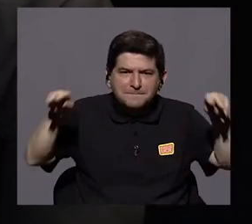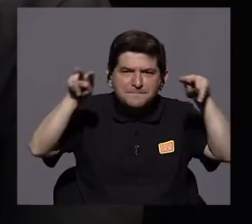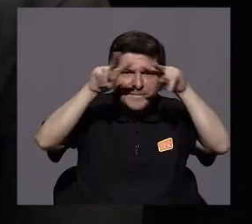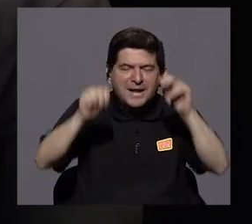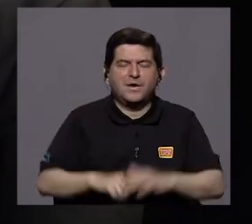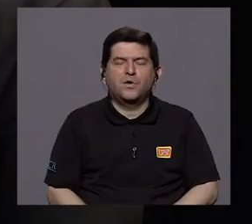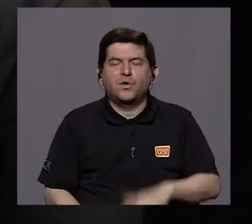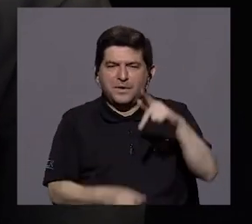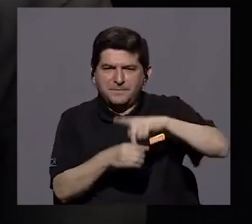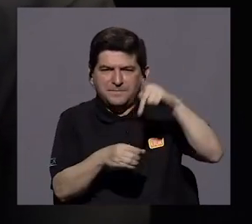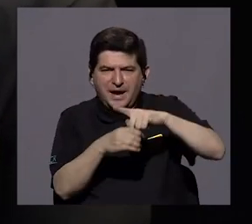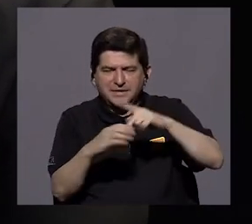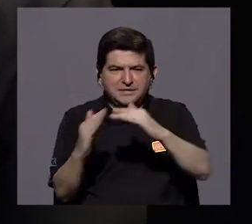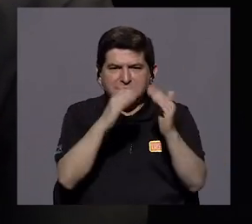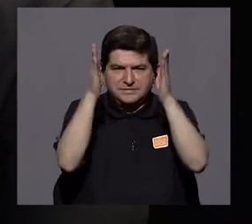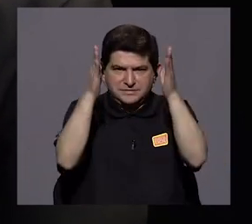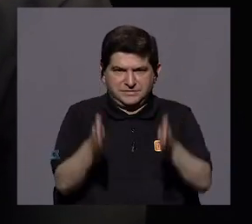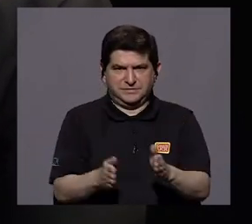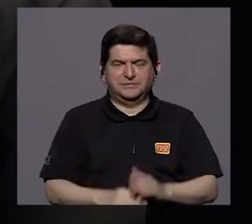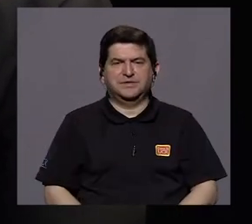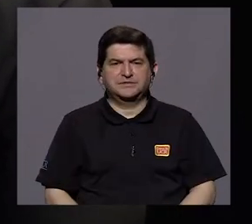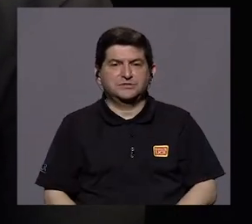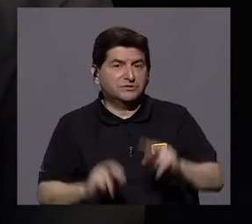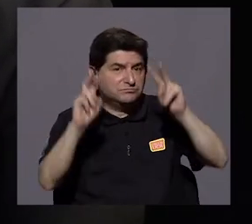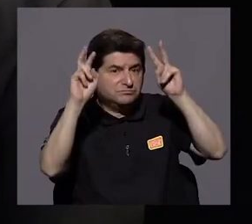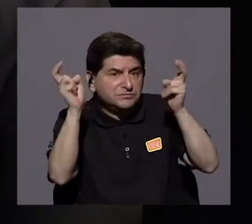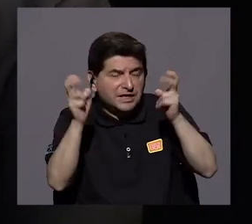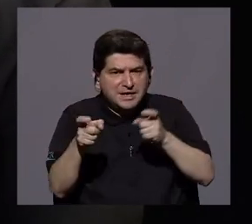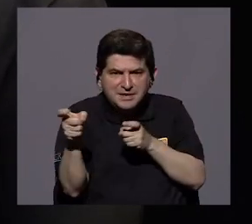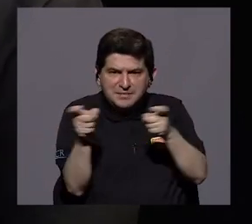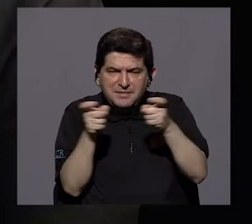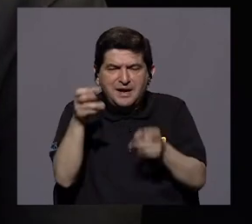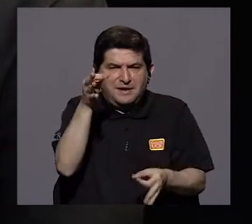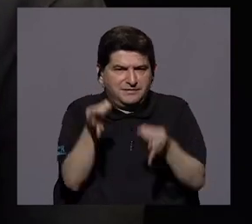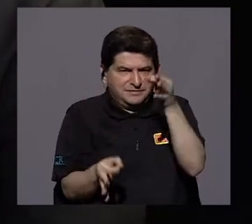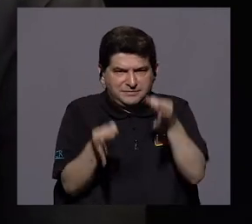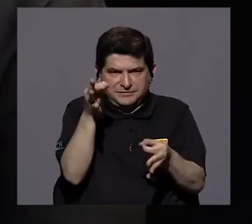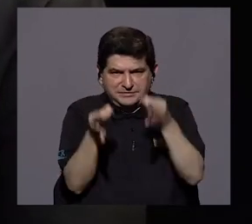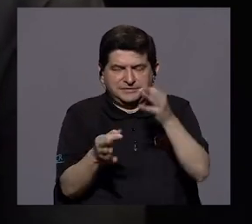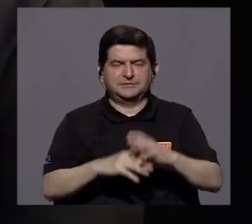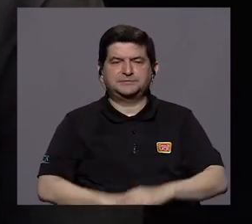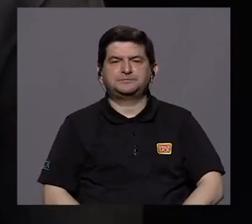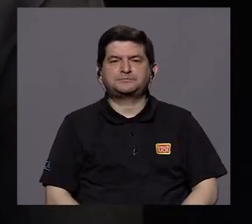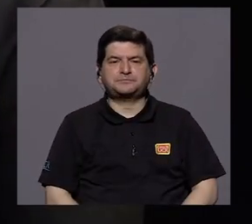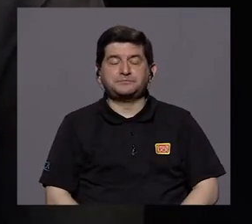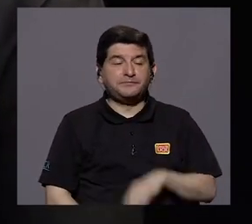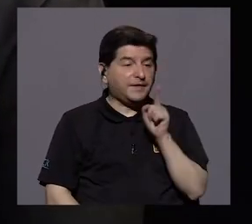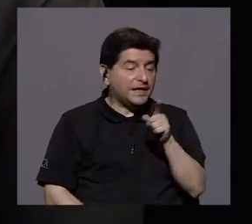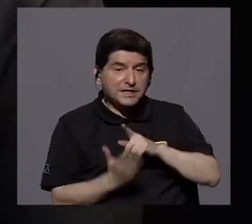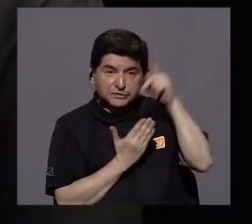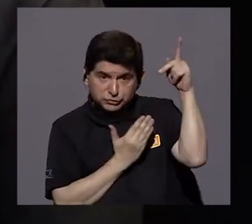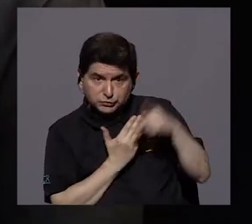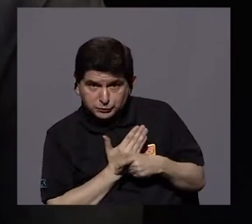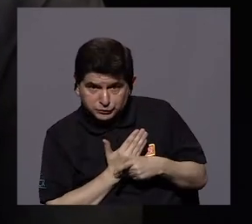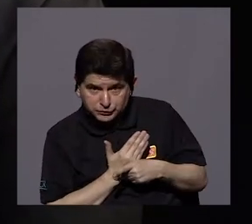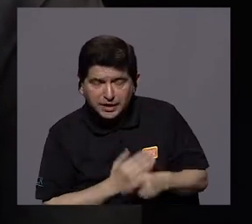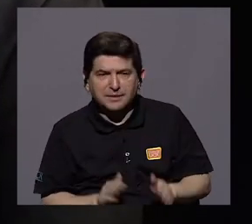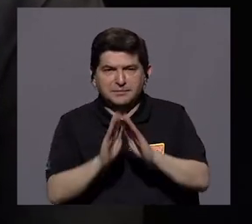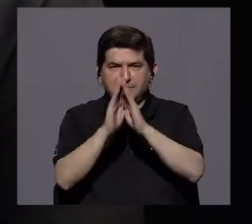de participación ciudadana en el tema de la administración de justicia. Este programa